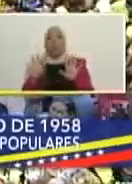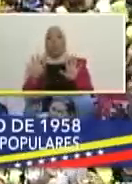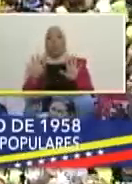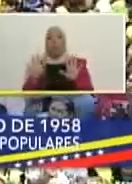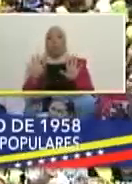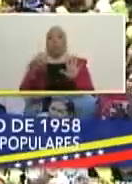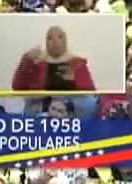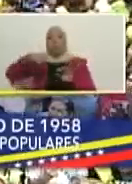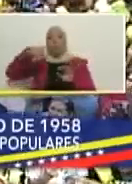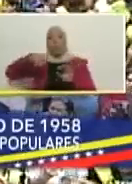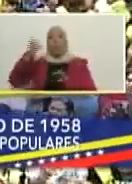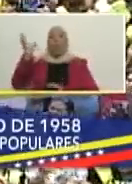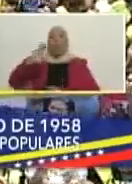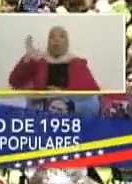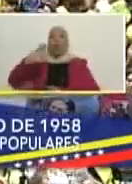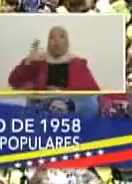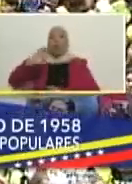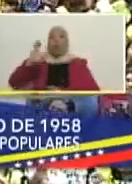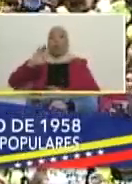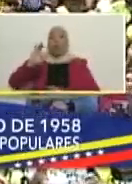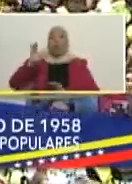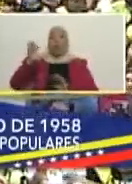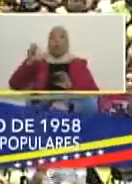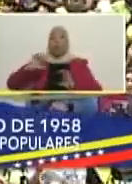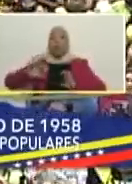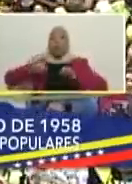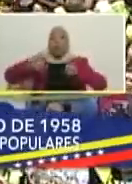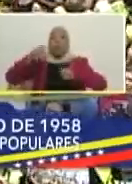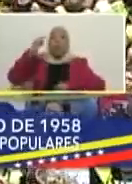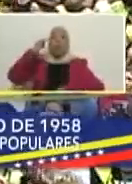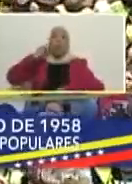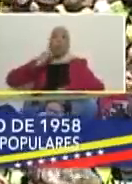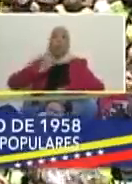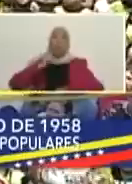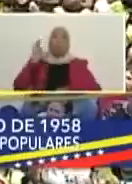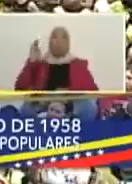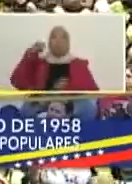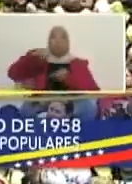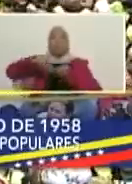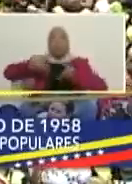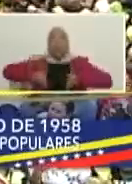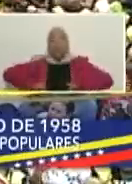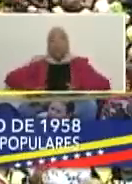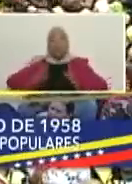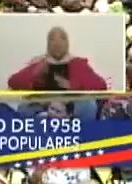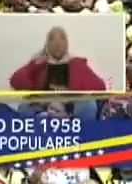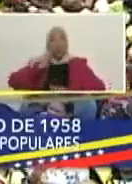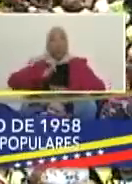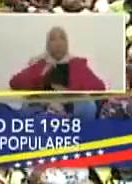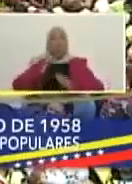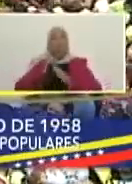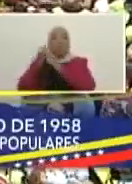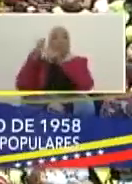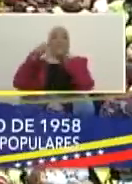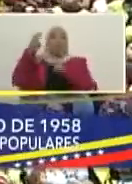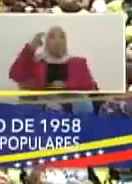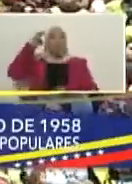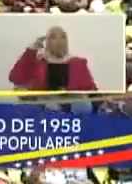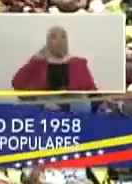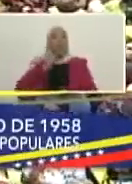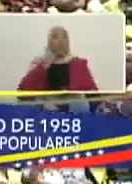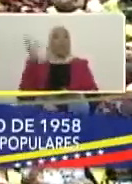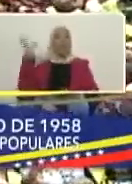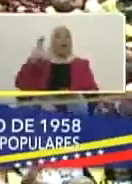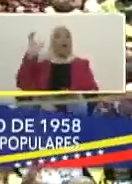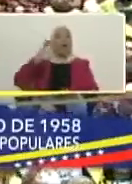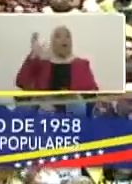1989, desde aquí de Caracas, la cuna de Bolívar, de Miranda, de Simón Rodríguez, desde aquí, desde Caracas,